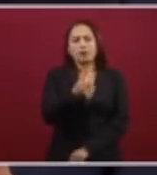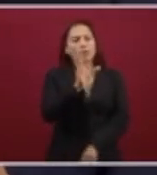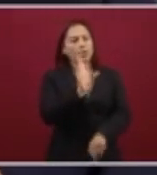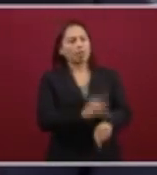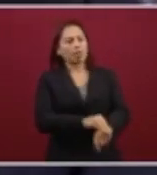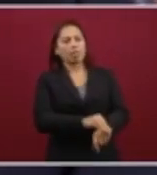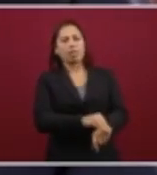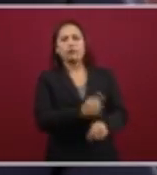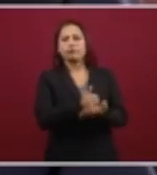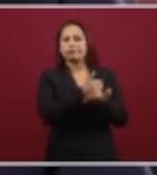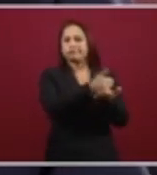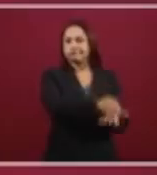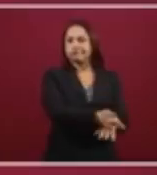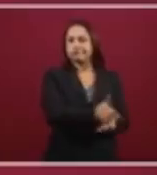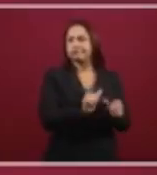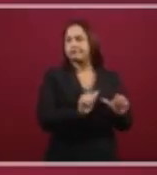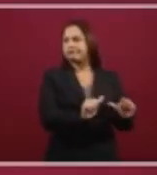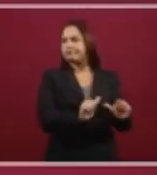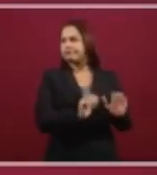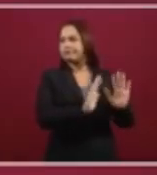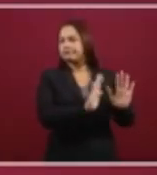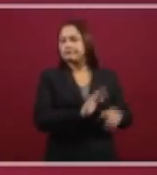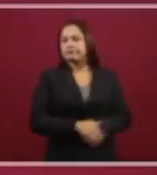beneficiados con deducciones